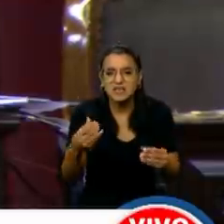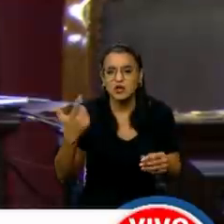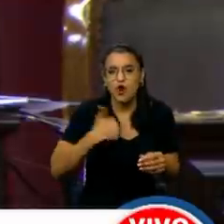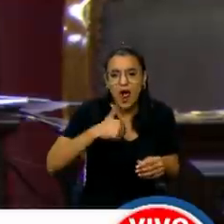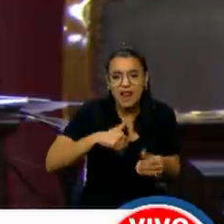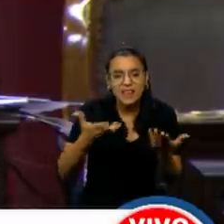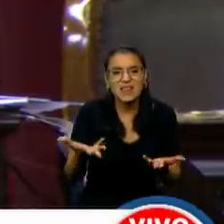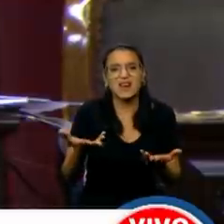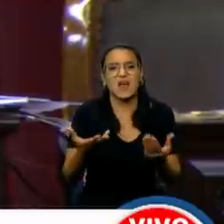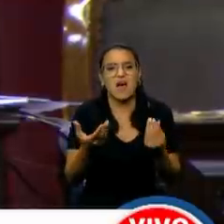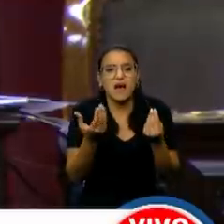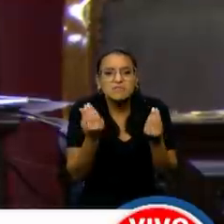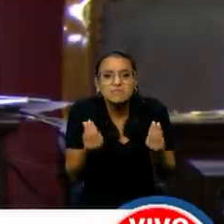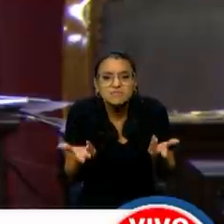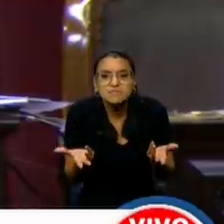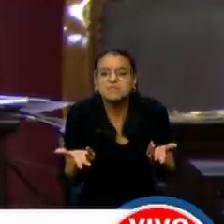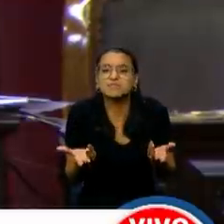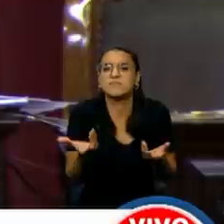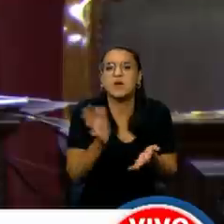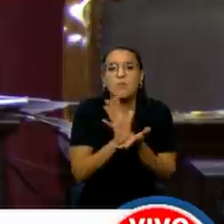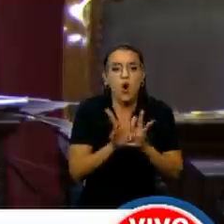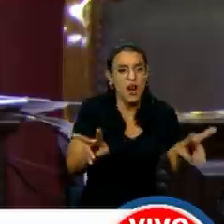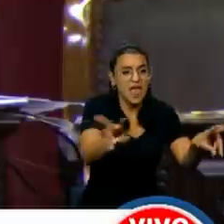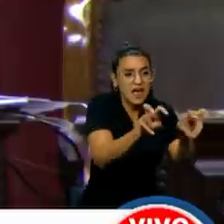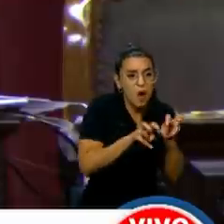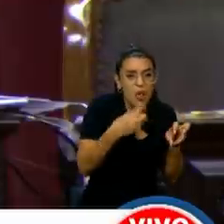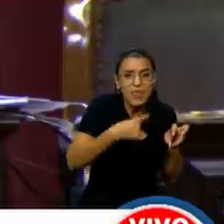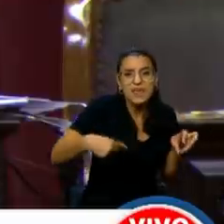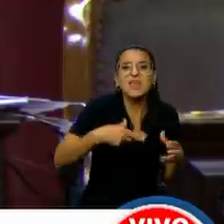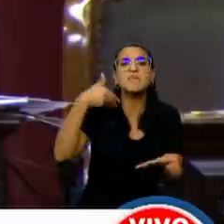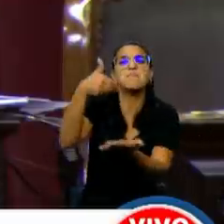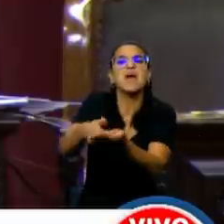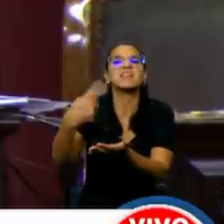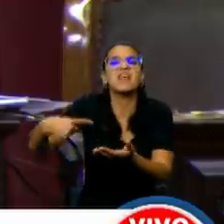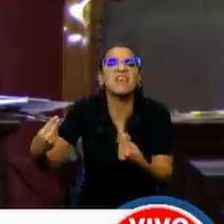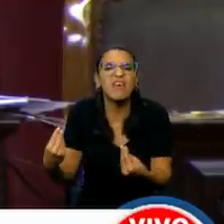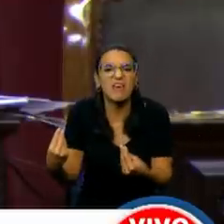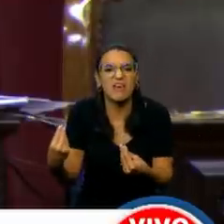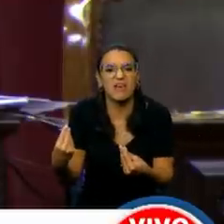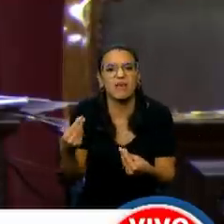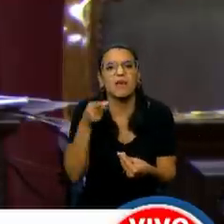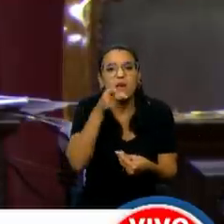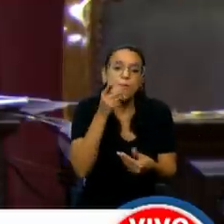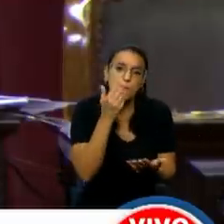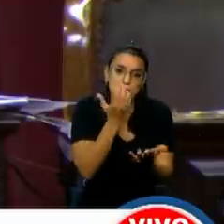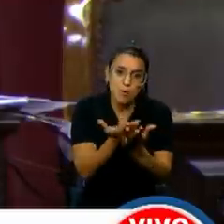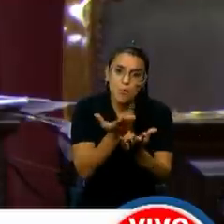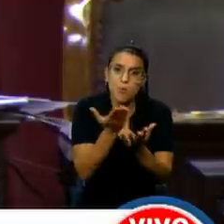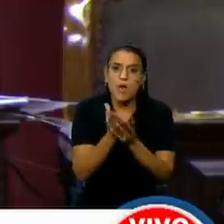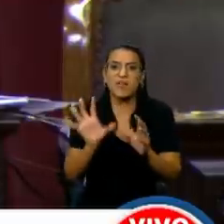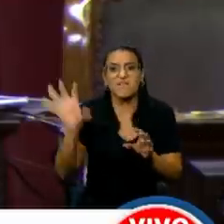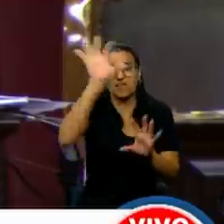que como quiere digamos que va a recaudar y en que lo va a invertir y es una propuesta muy federal